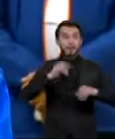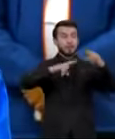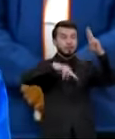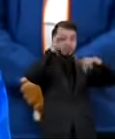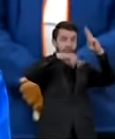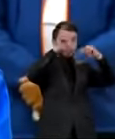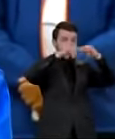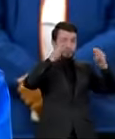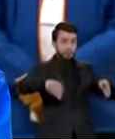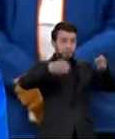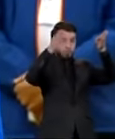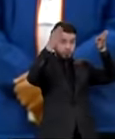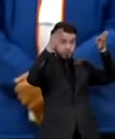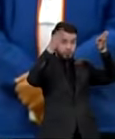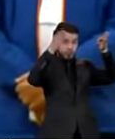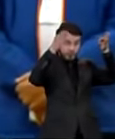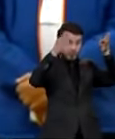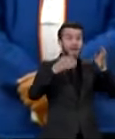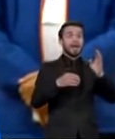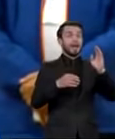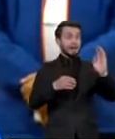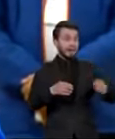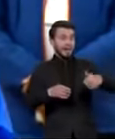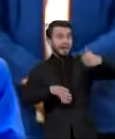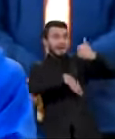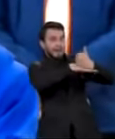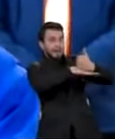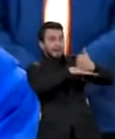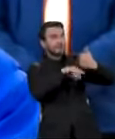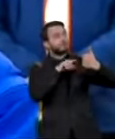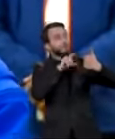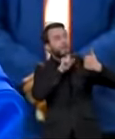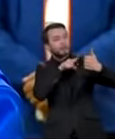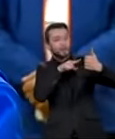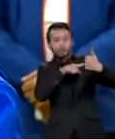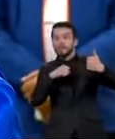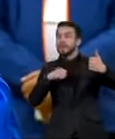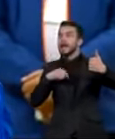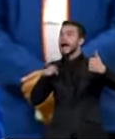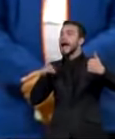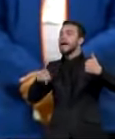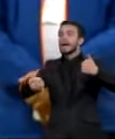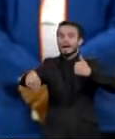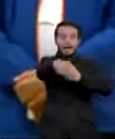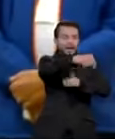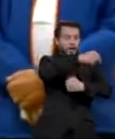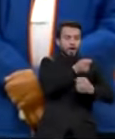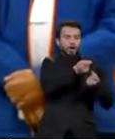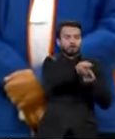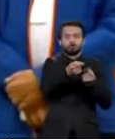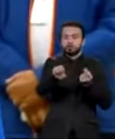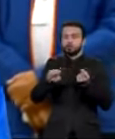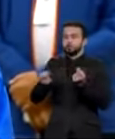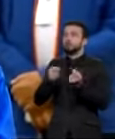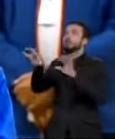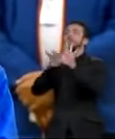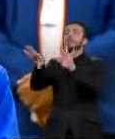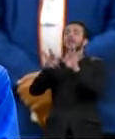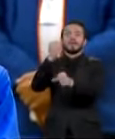tiene ahora la obligación de contratar al 80% de la gente alrededor de la obra, de manera tal que la gente pueda llegar caminando o en